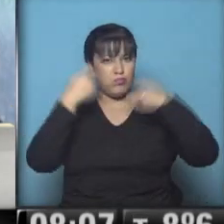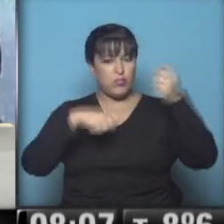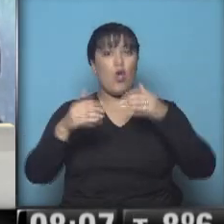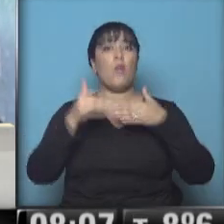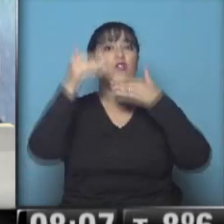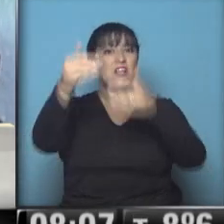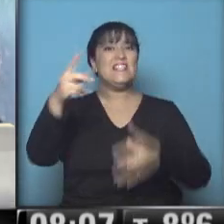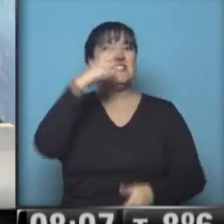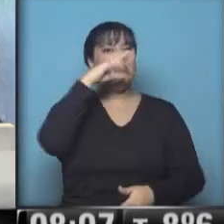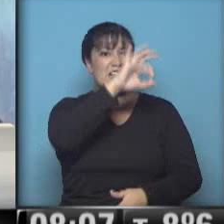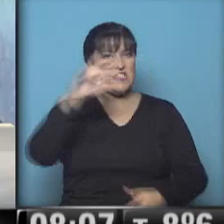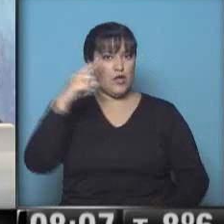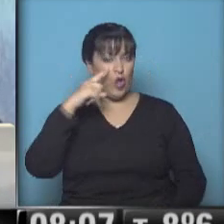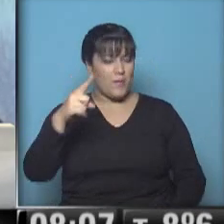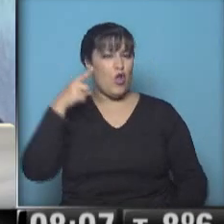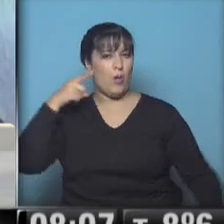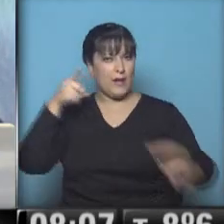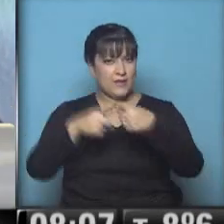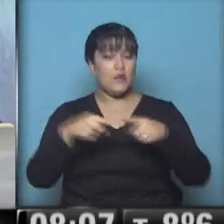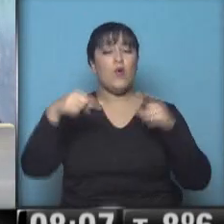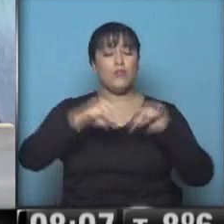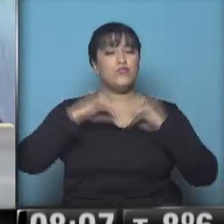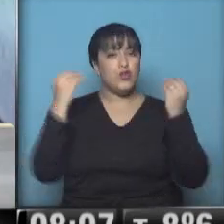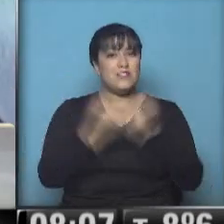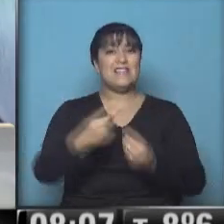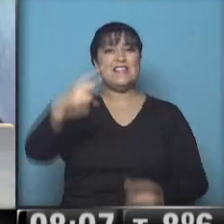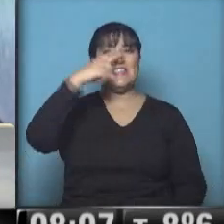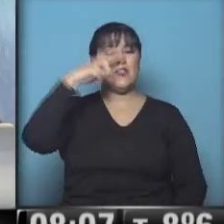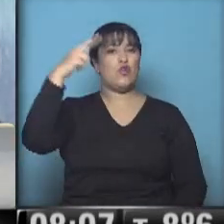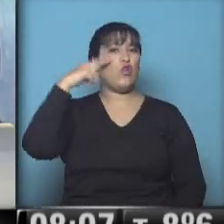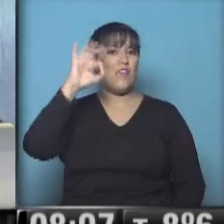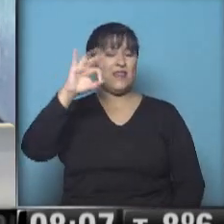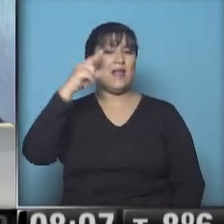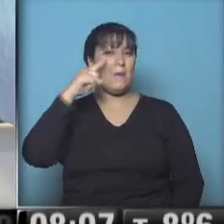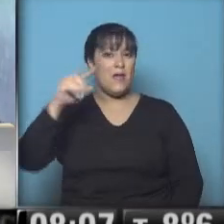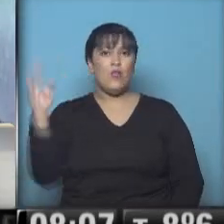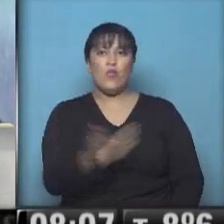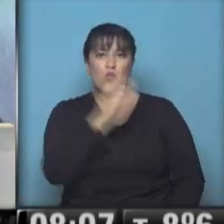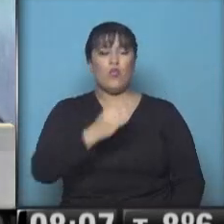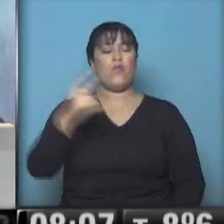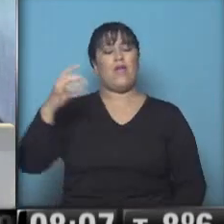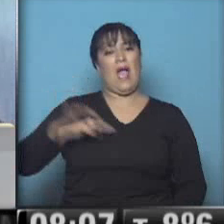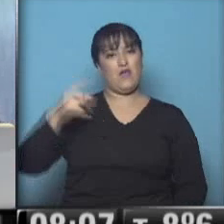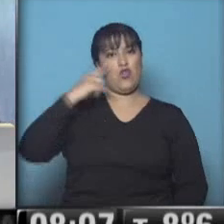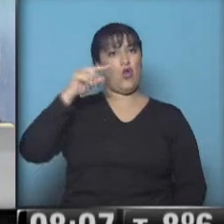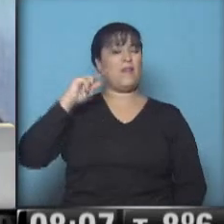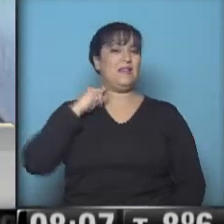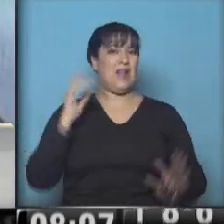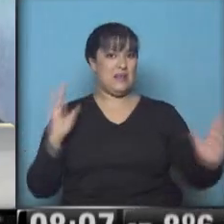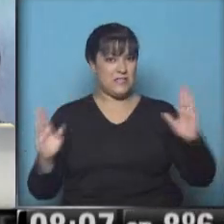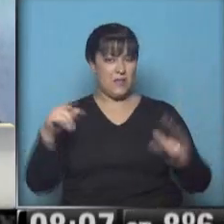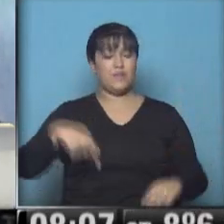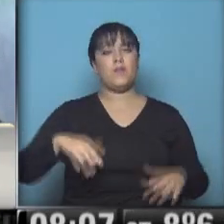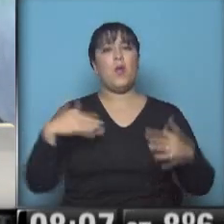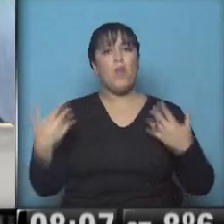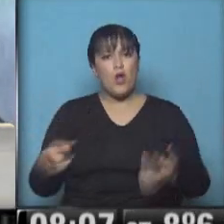es que son 790.000 las unidades que fueron producidas en el año 2003 por lo tanto